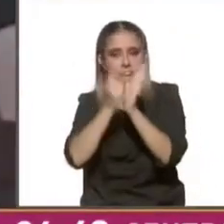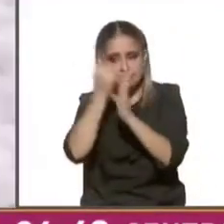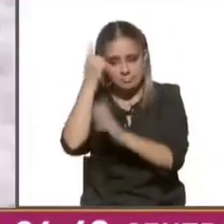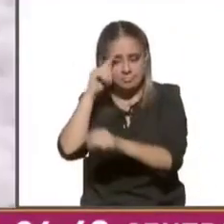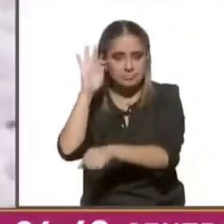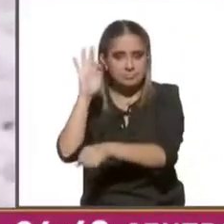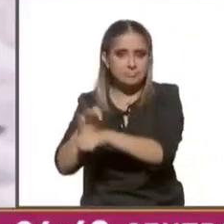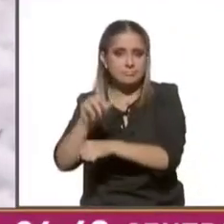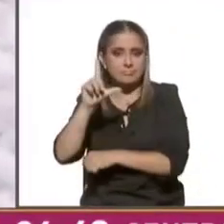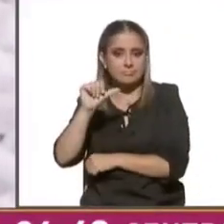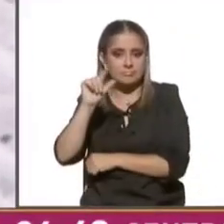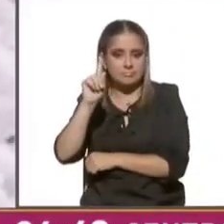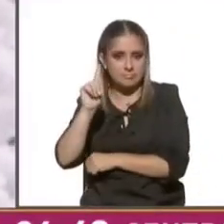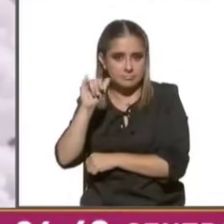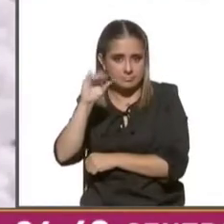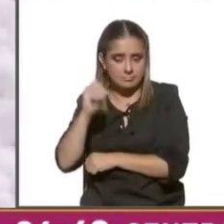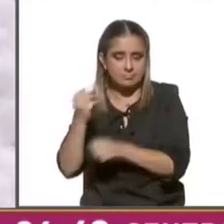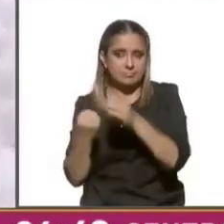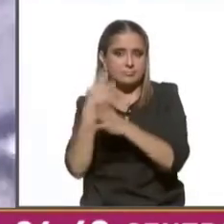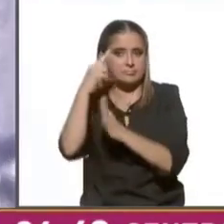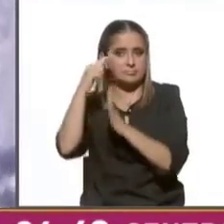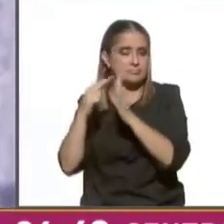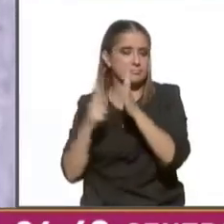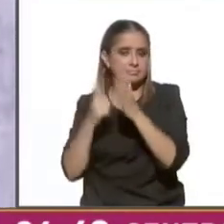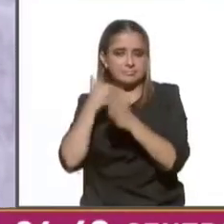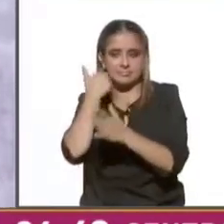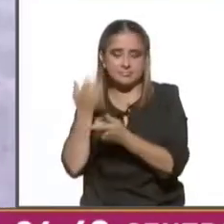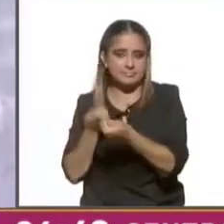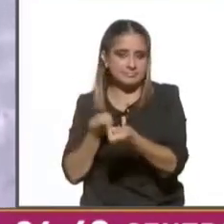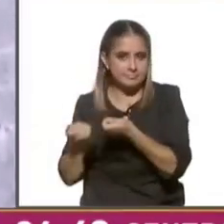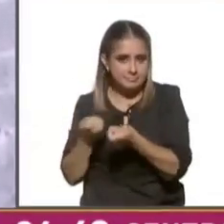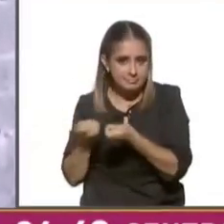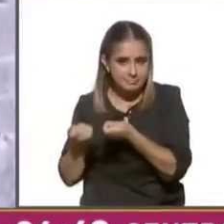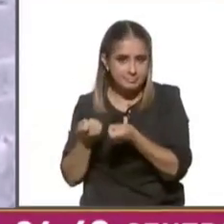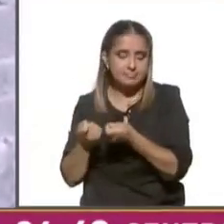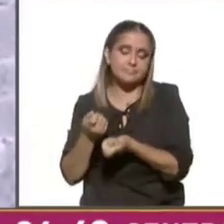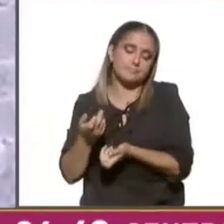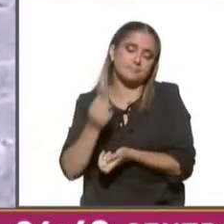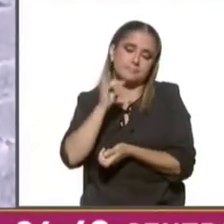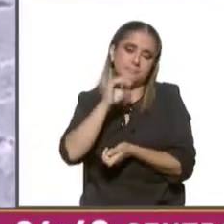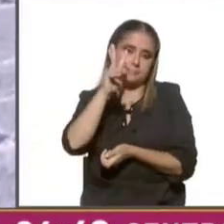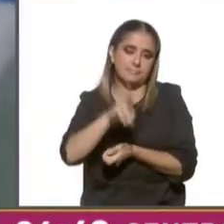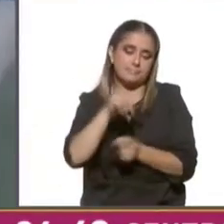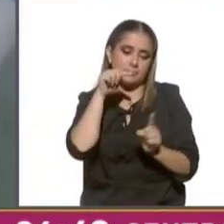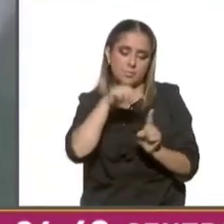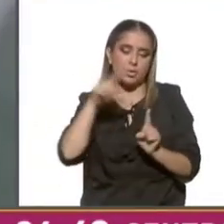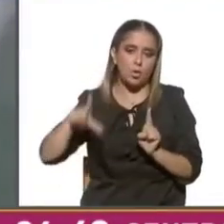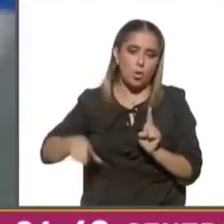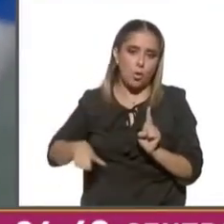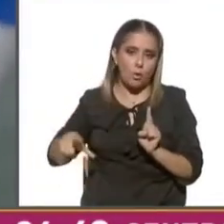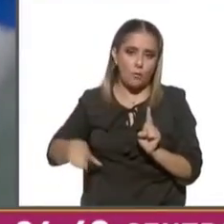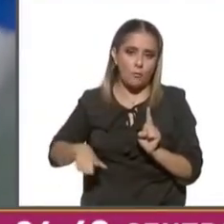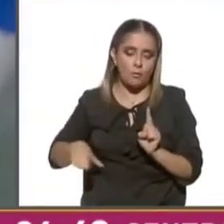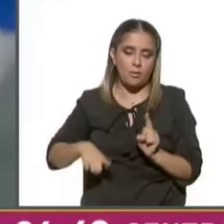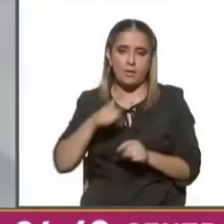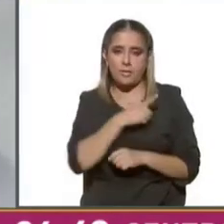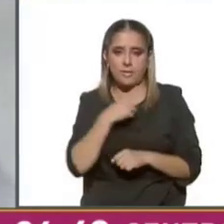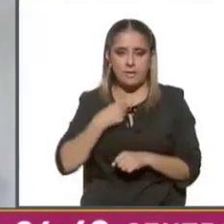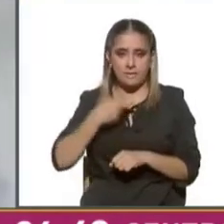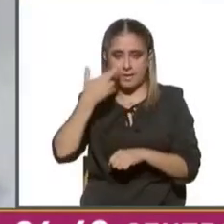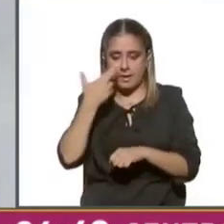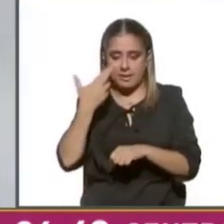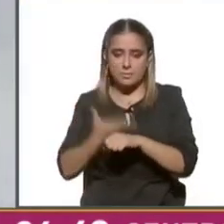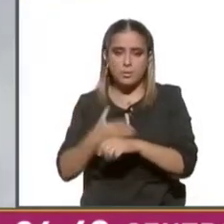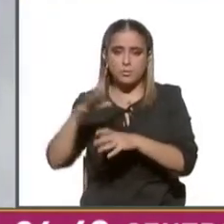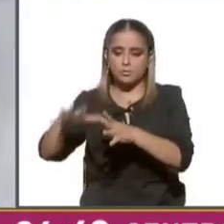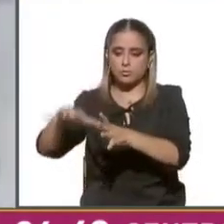tiene que ver con esta regulación, si tiene que ser el Estado quien digamos, explote estos